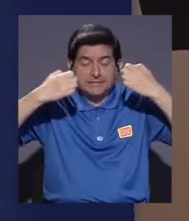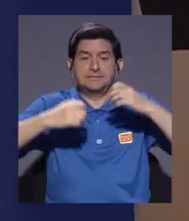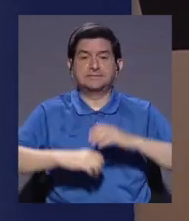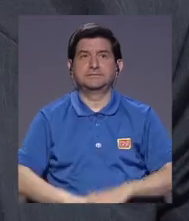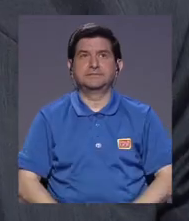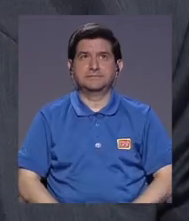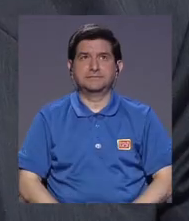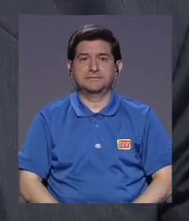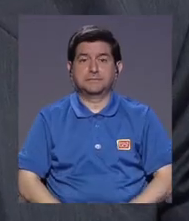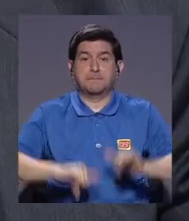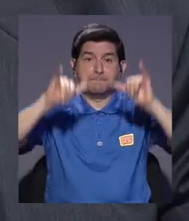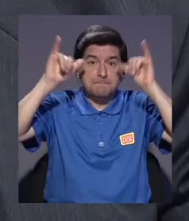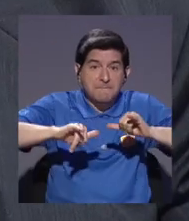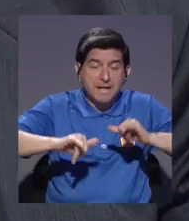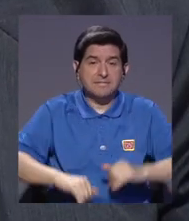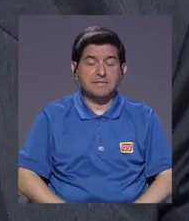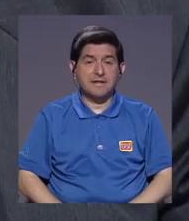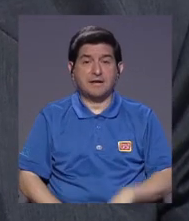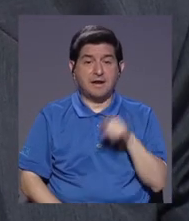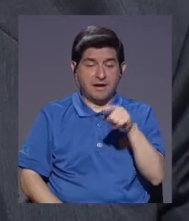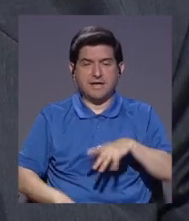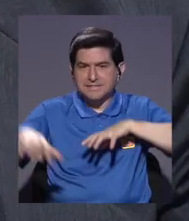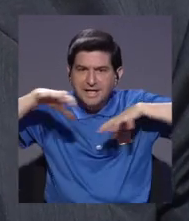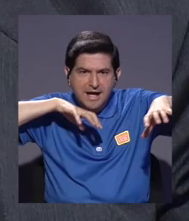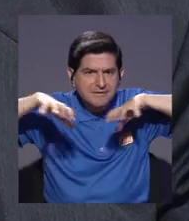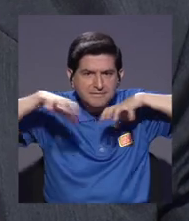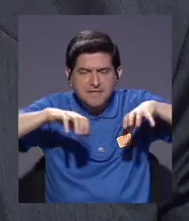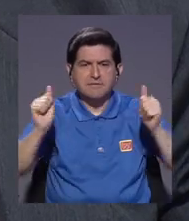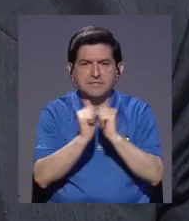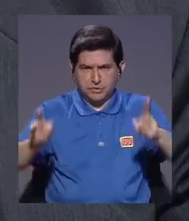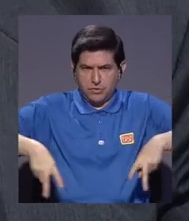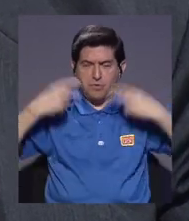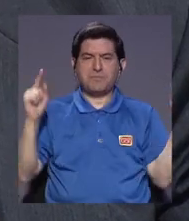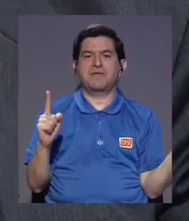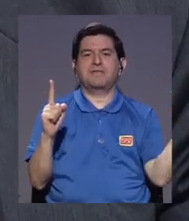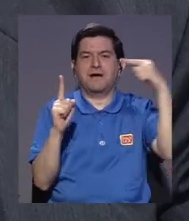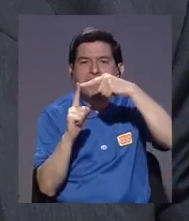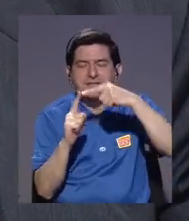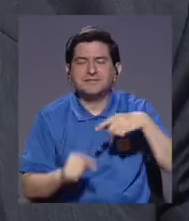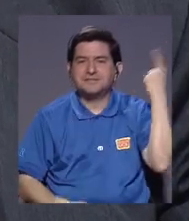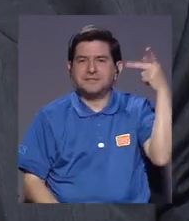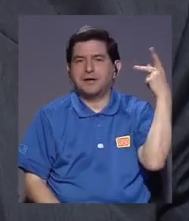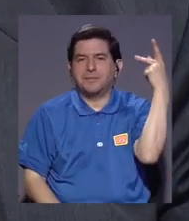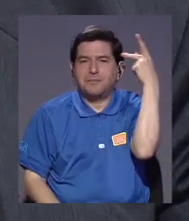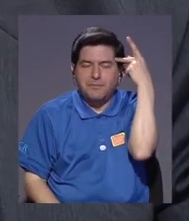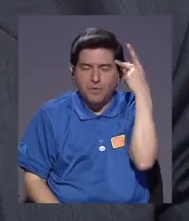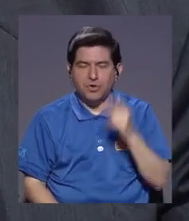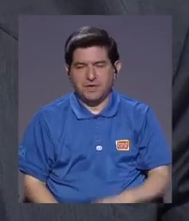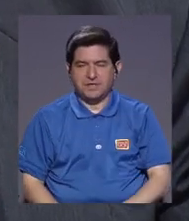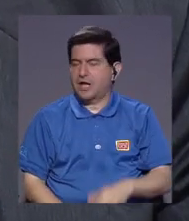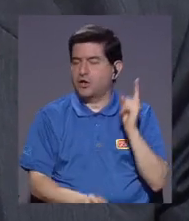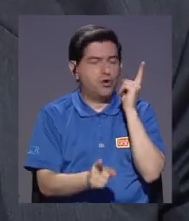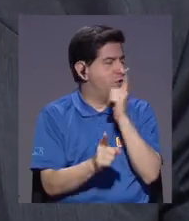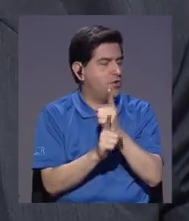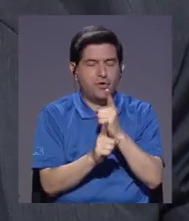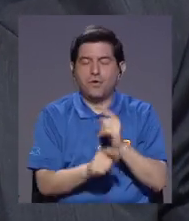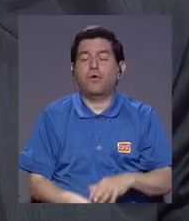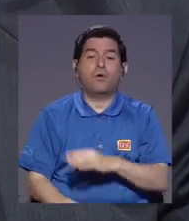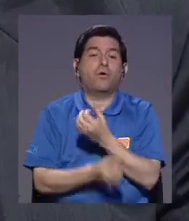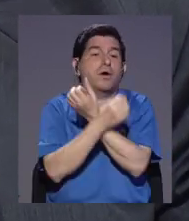existentes para mantenerlas vivas y activas hasta que lo políticamente